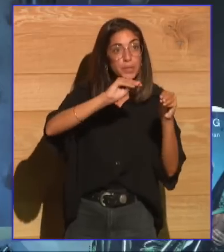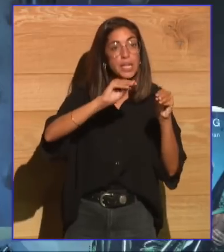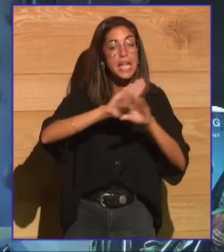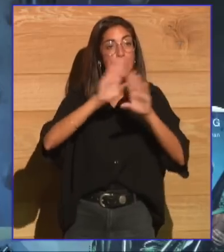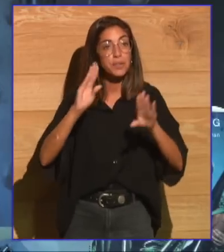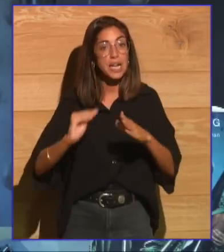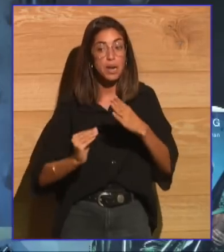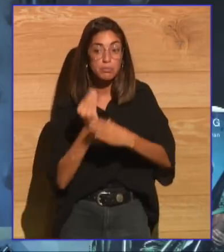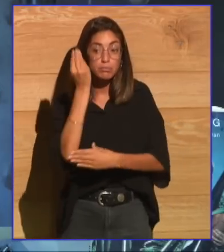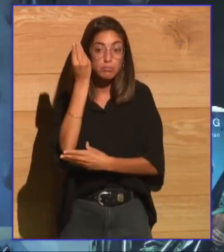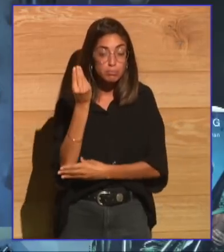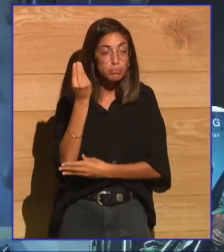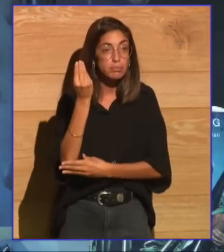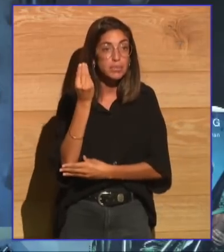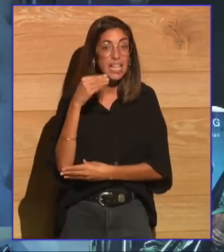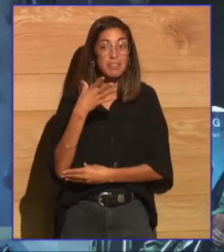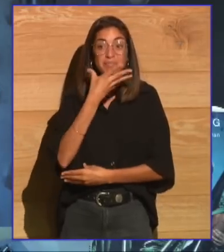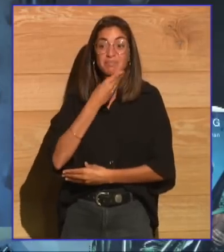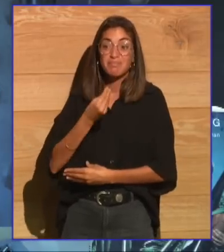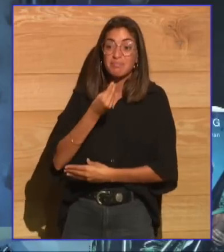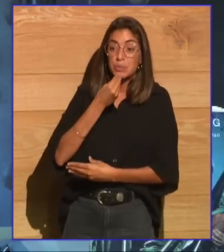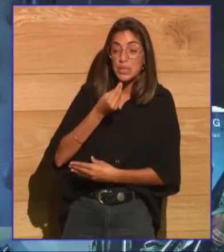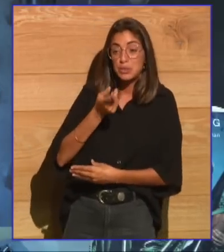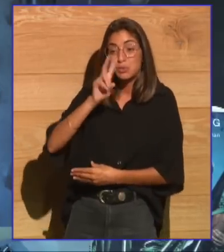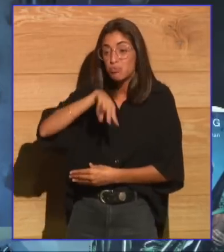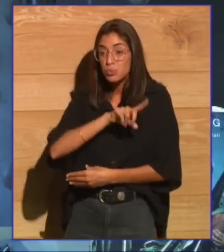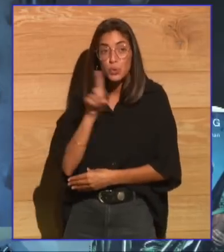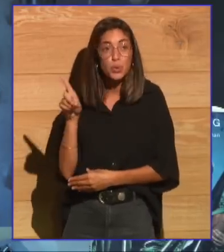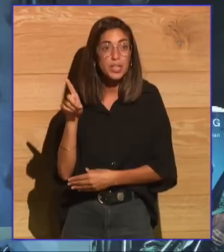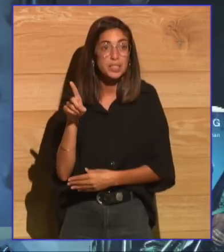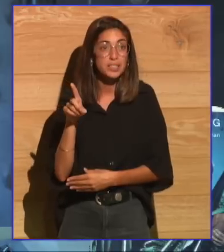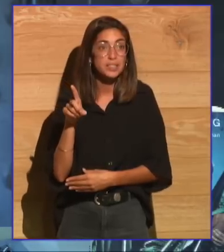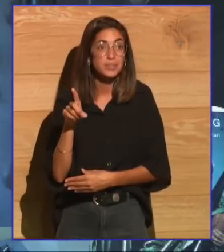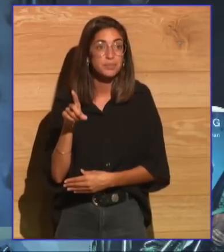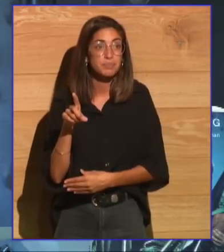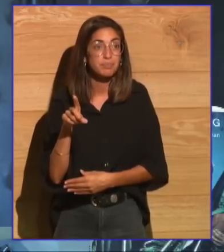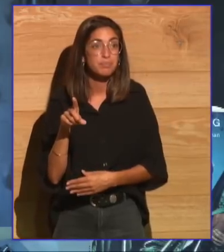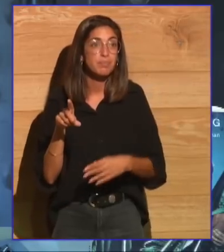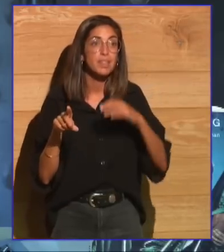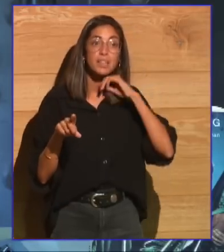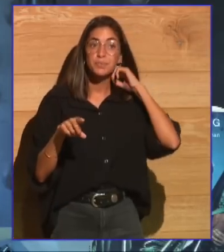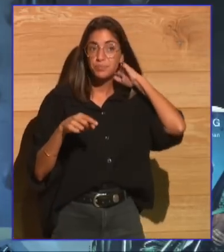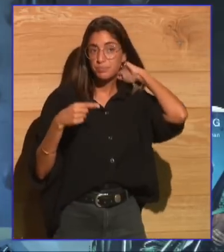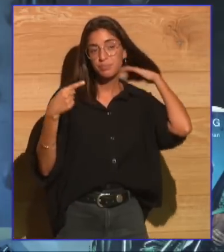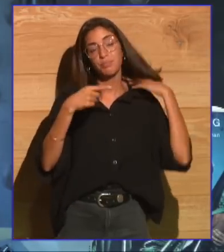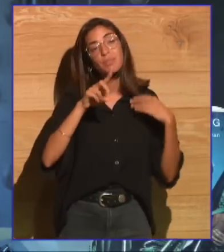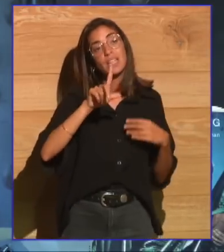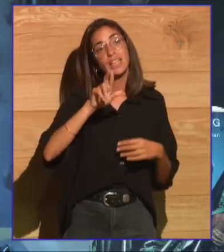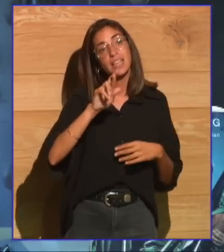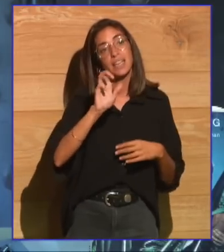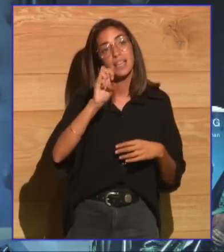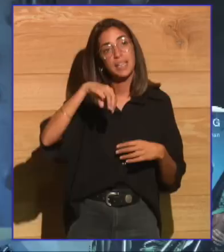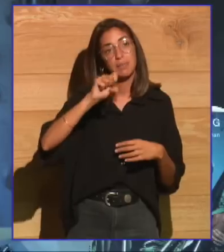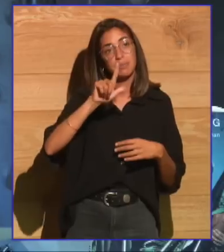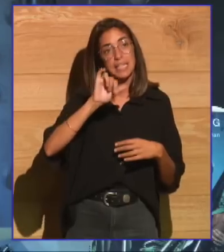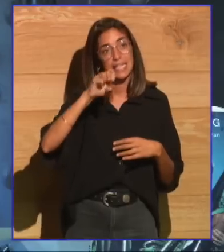que no es agradable eso se realizarían después por ejemplo el gremlin ripley si tienes como el peluche perfecto